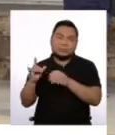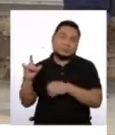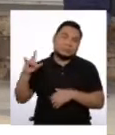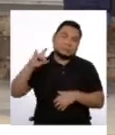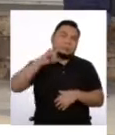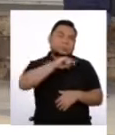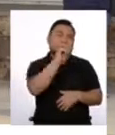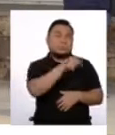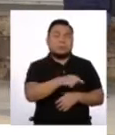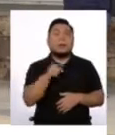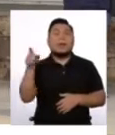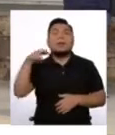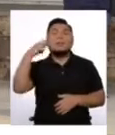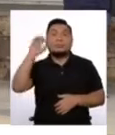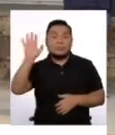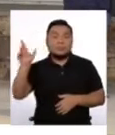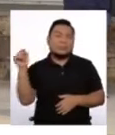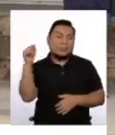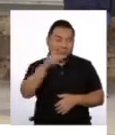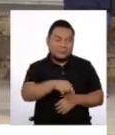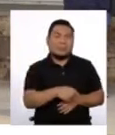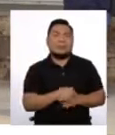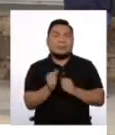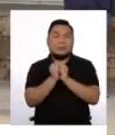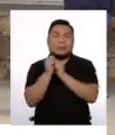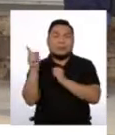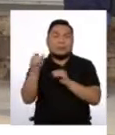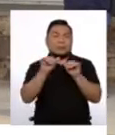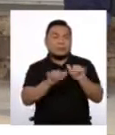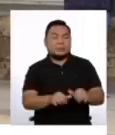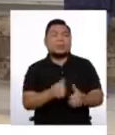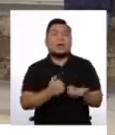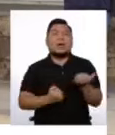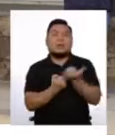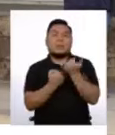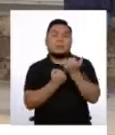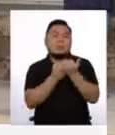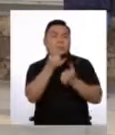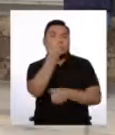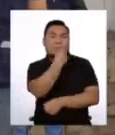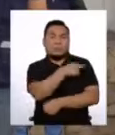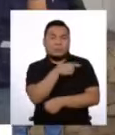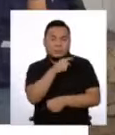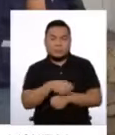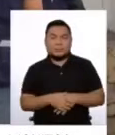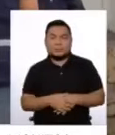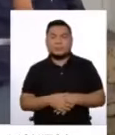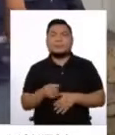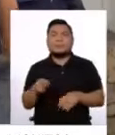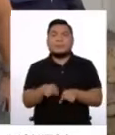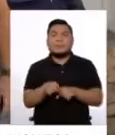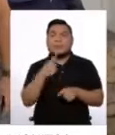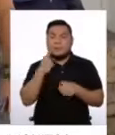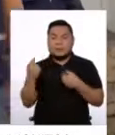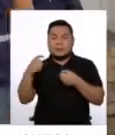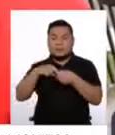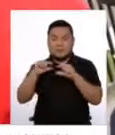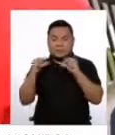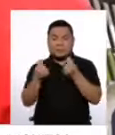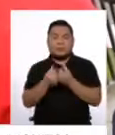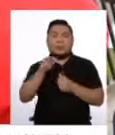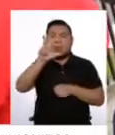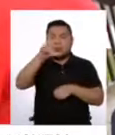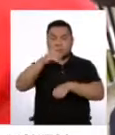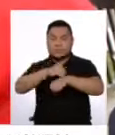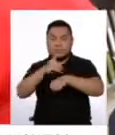han venido justamente para acompañarnos hasta el oriente, van a quedarse allá a dar soporte al hospital regional. También integran la comitiva tres